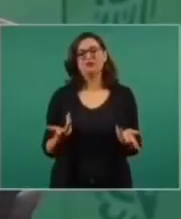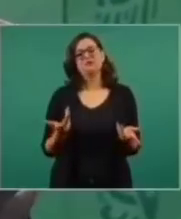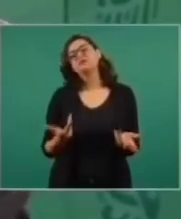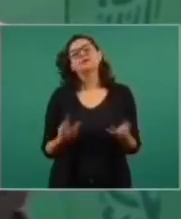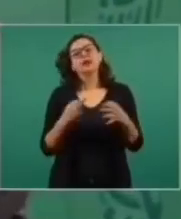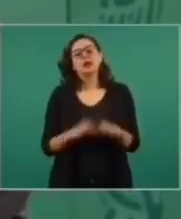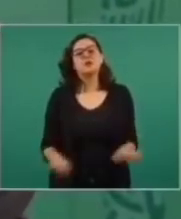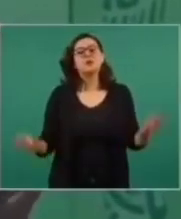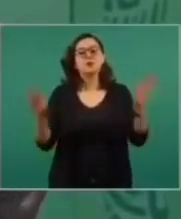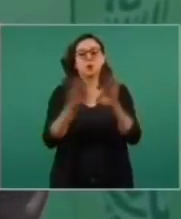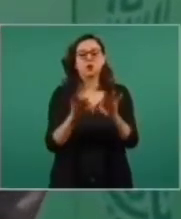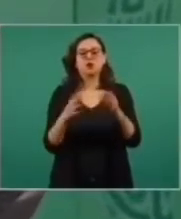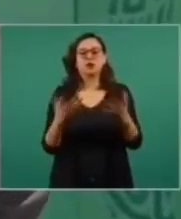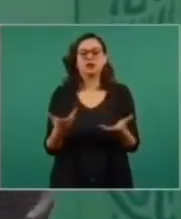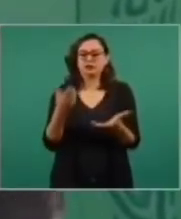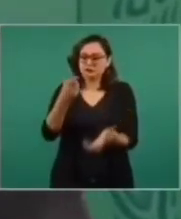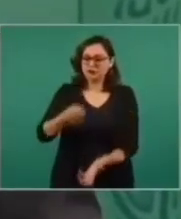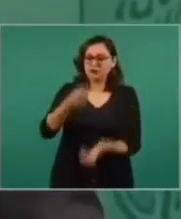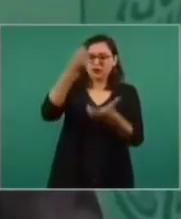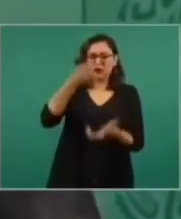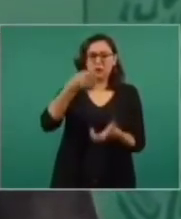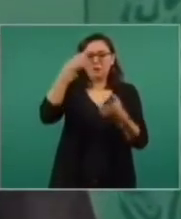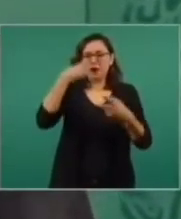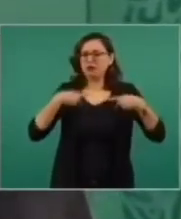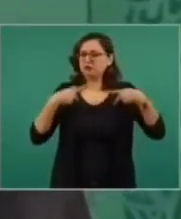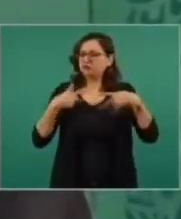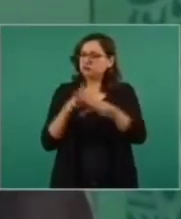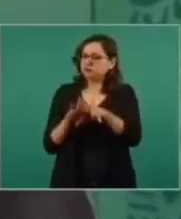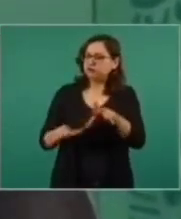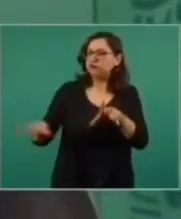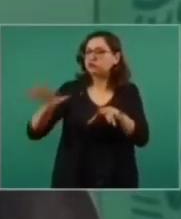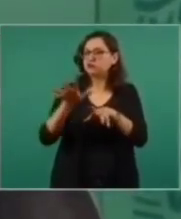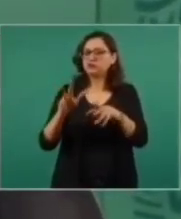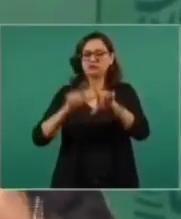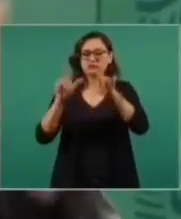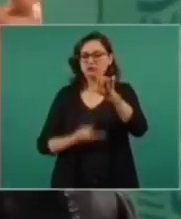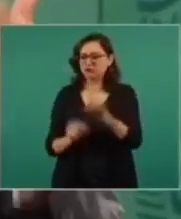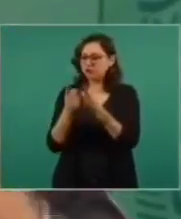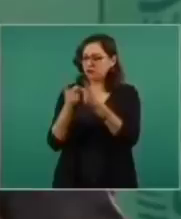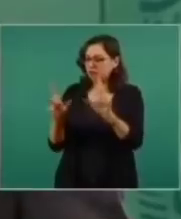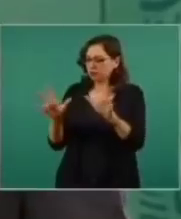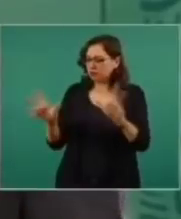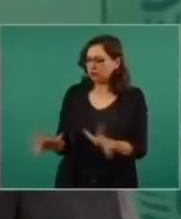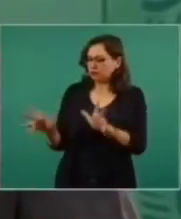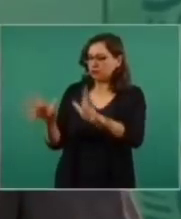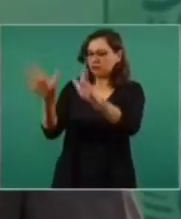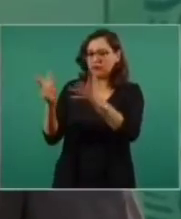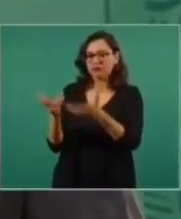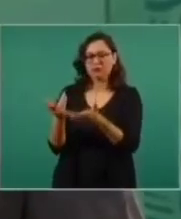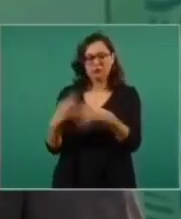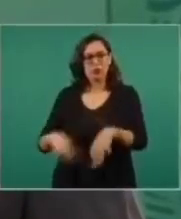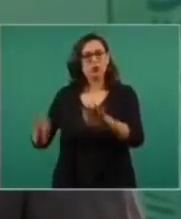necesitamos los recursos para el desarrollo, para el bienestar del pueblo. Otra cuestión,